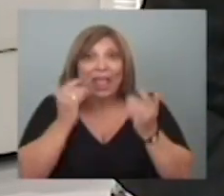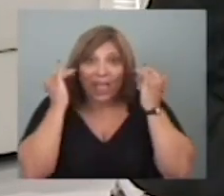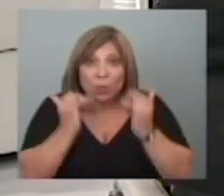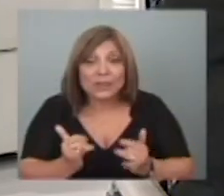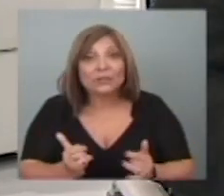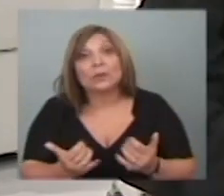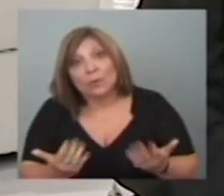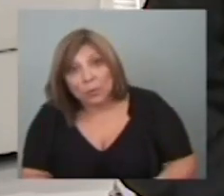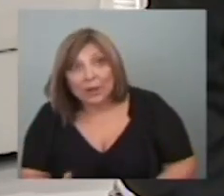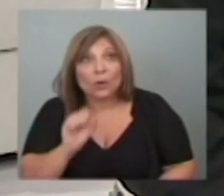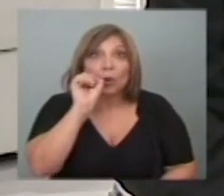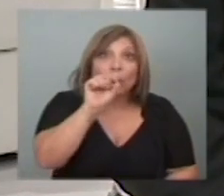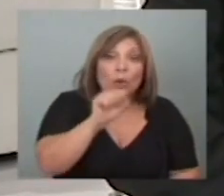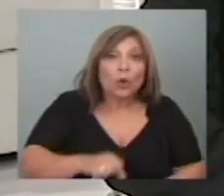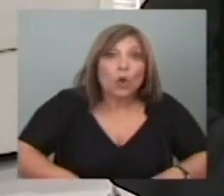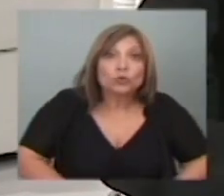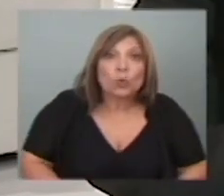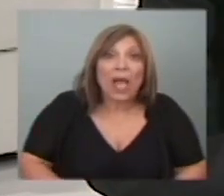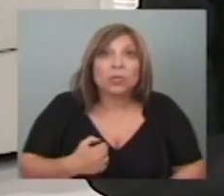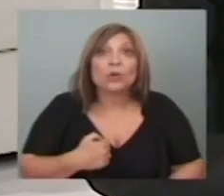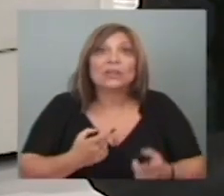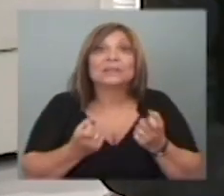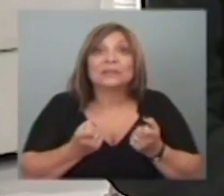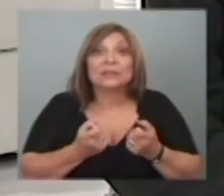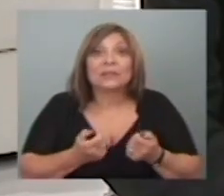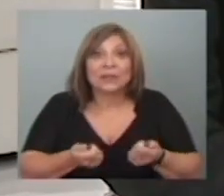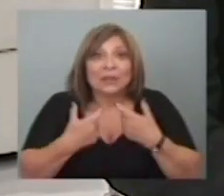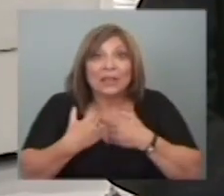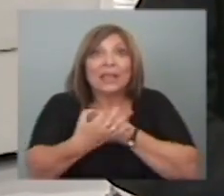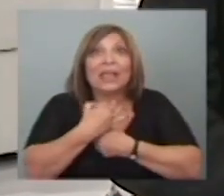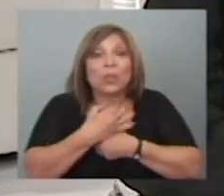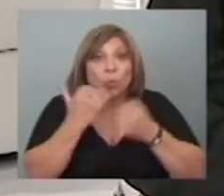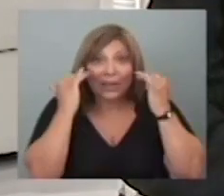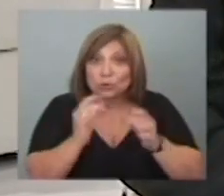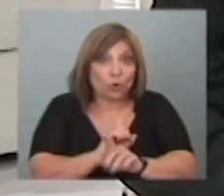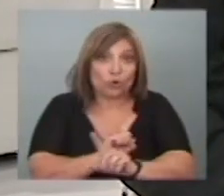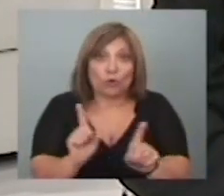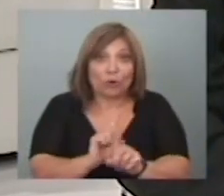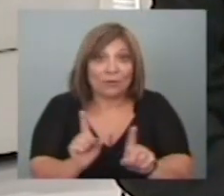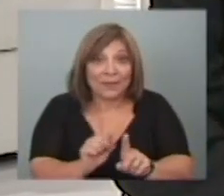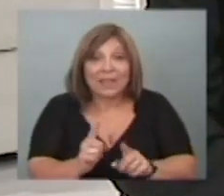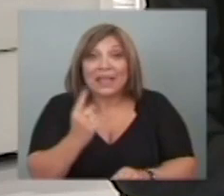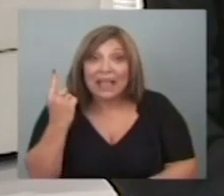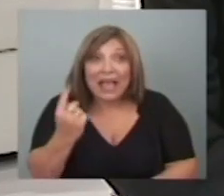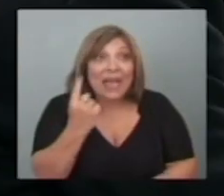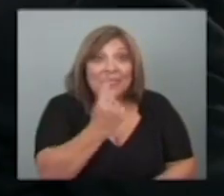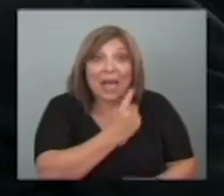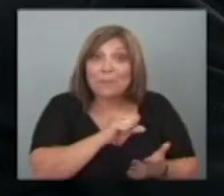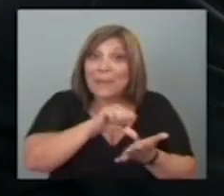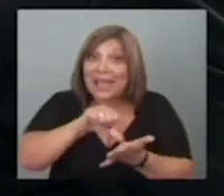bueno, tocar la puerta de un consulado para necesito que me impartan educación. No, cada